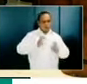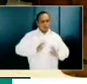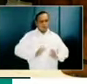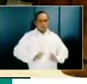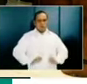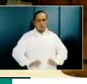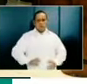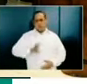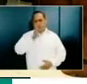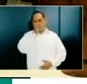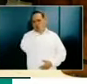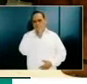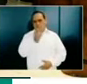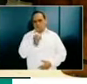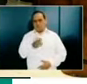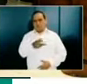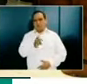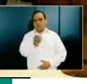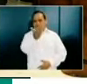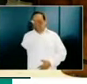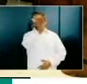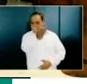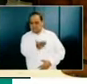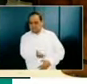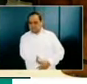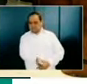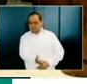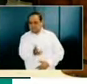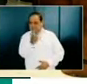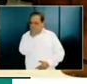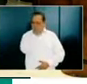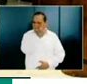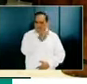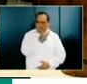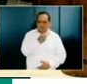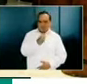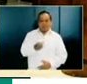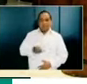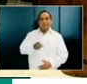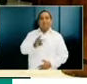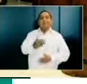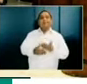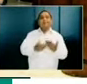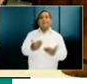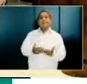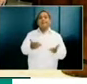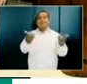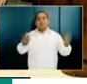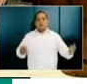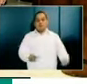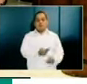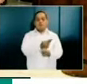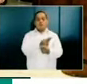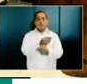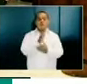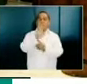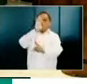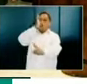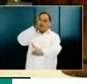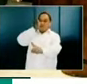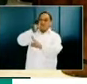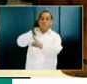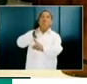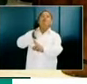y hermosura? Porque lo están dejando bello, bello, ¿no? Si sí, naciste destinado a ser